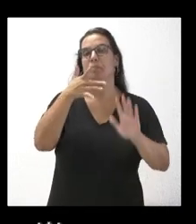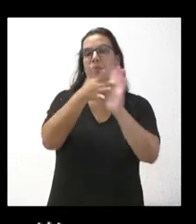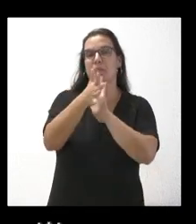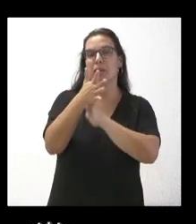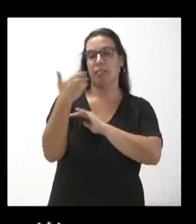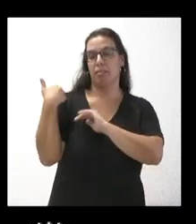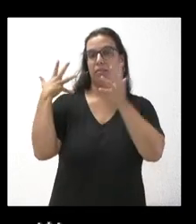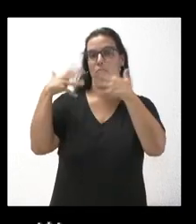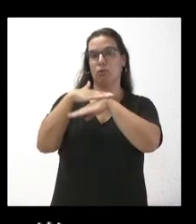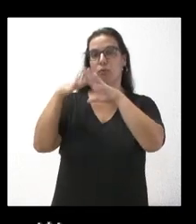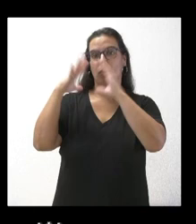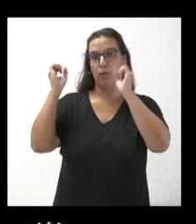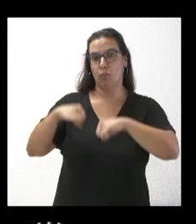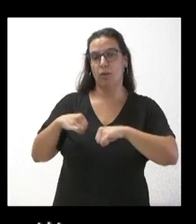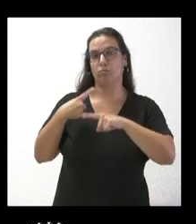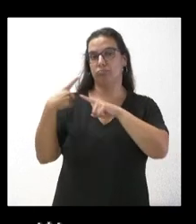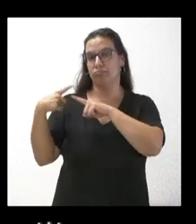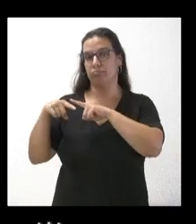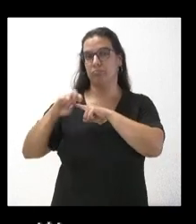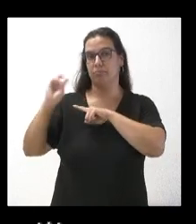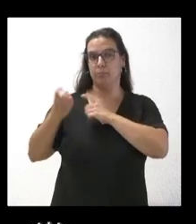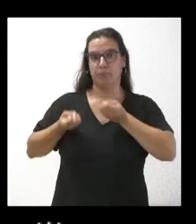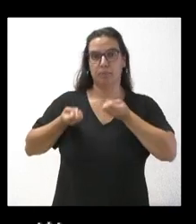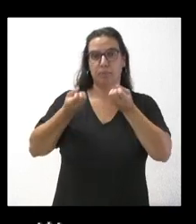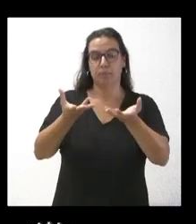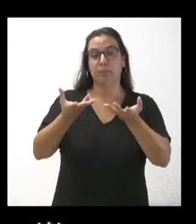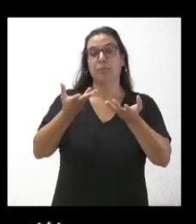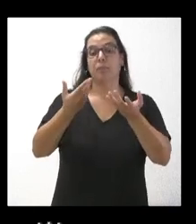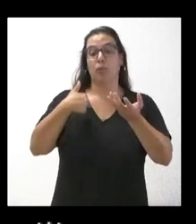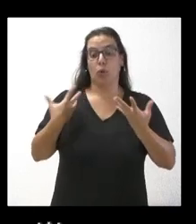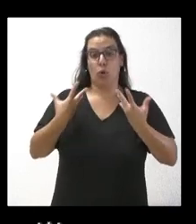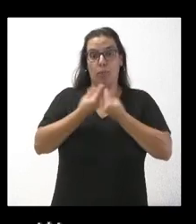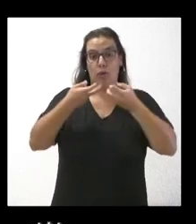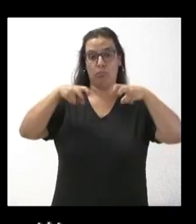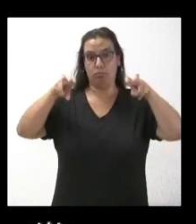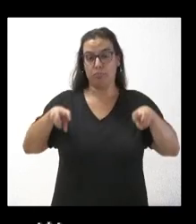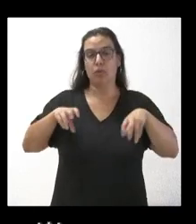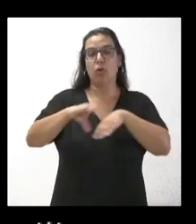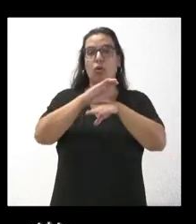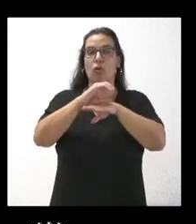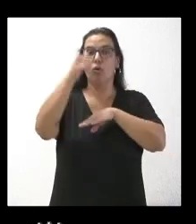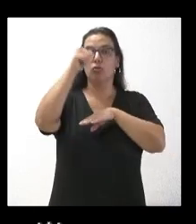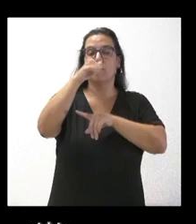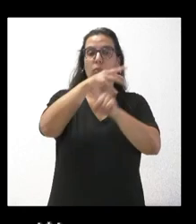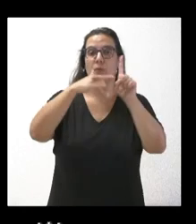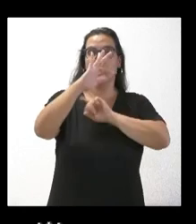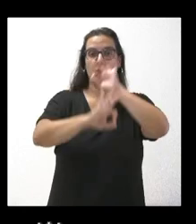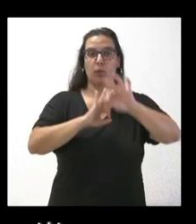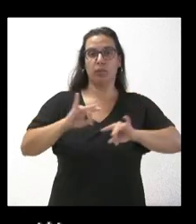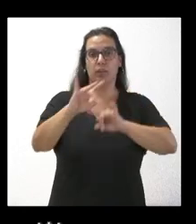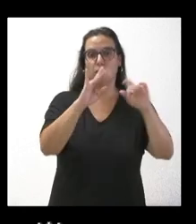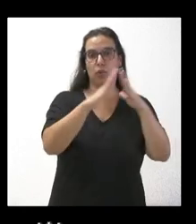acuerdos del Consejo de Gobierno. Y me acompañan el consejero de Medio Ambiente, Ordenación del Territorio y